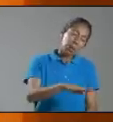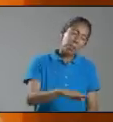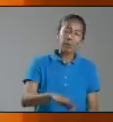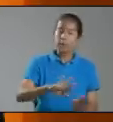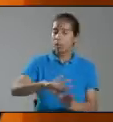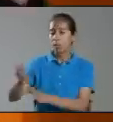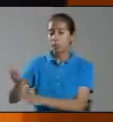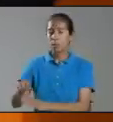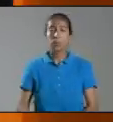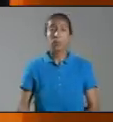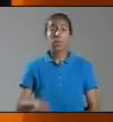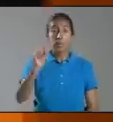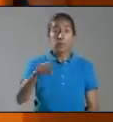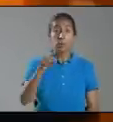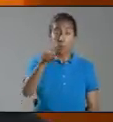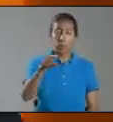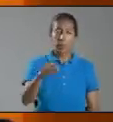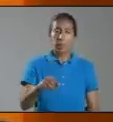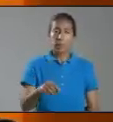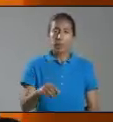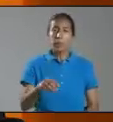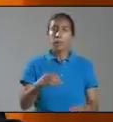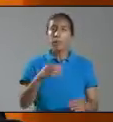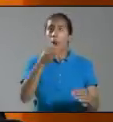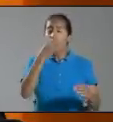Si usted se está ahogando, le dijo,